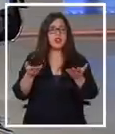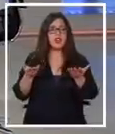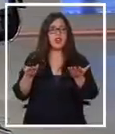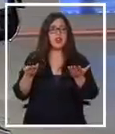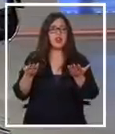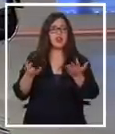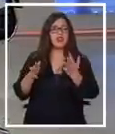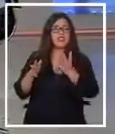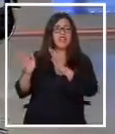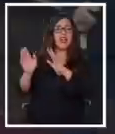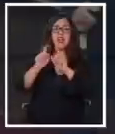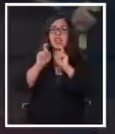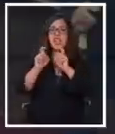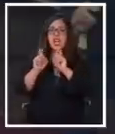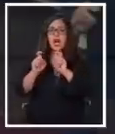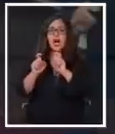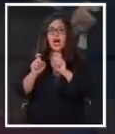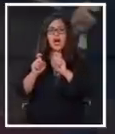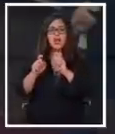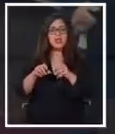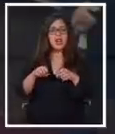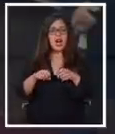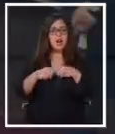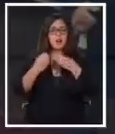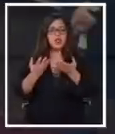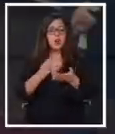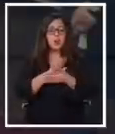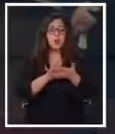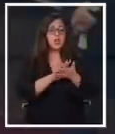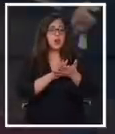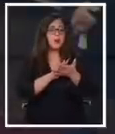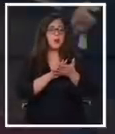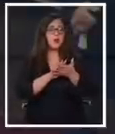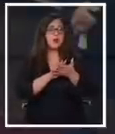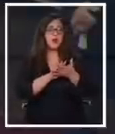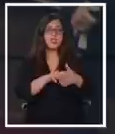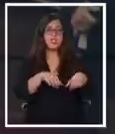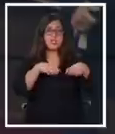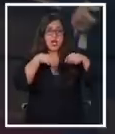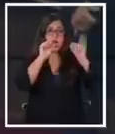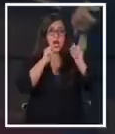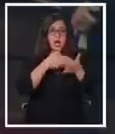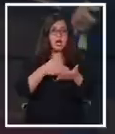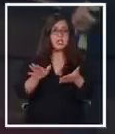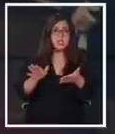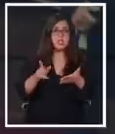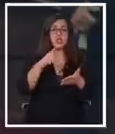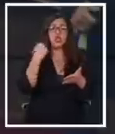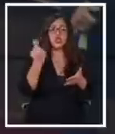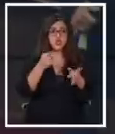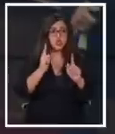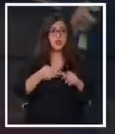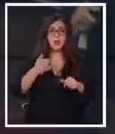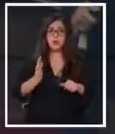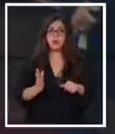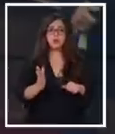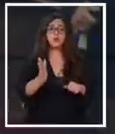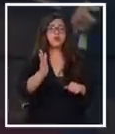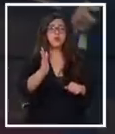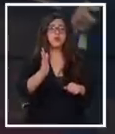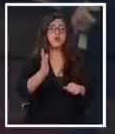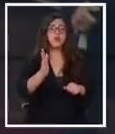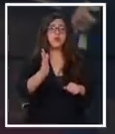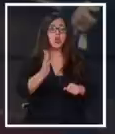legitimidad de una postura primero si es que gana la opción que no sea la mía nosotros tenemos el deber de seguir gobernando el 5 de septiembre